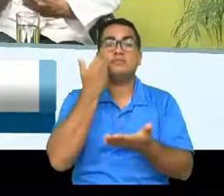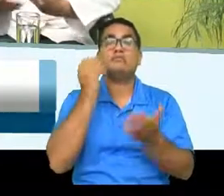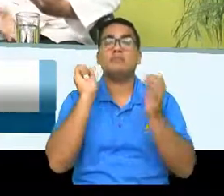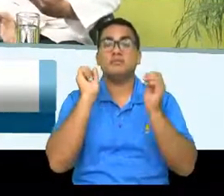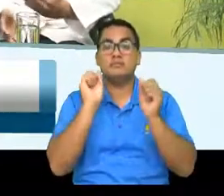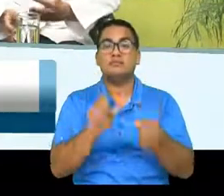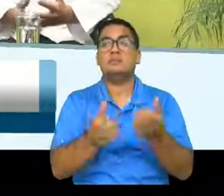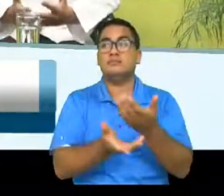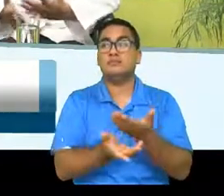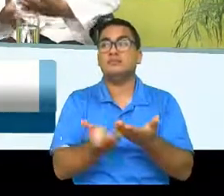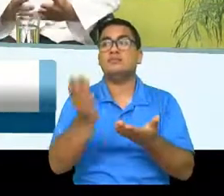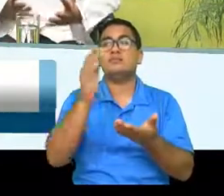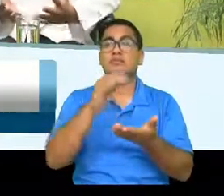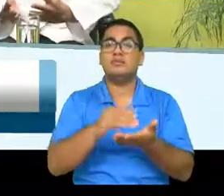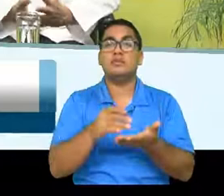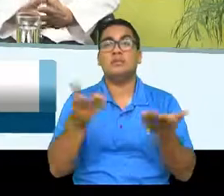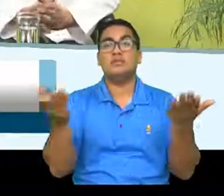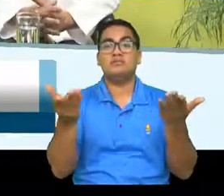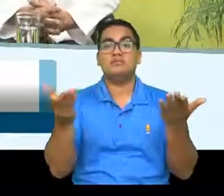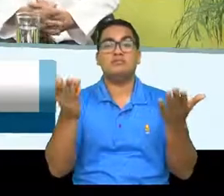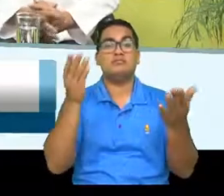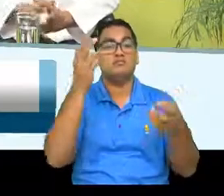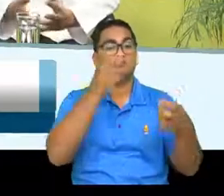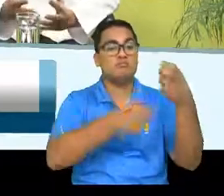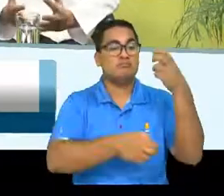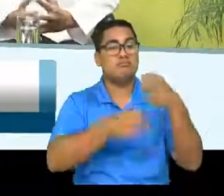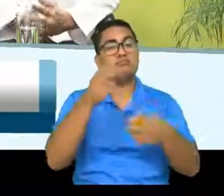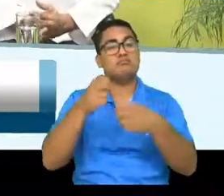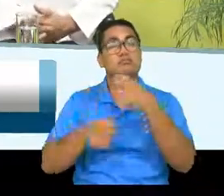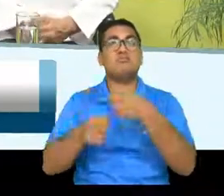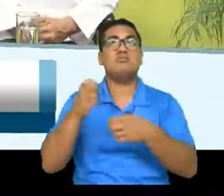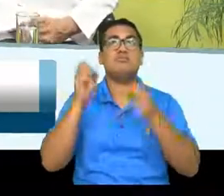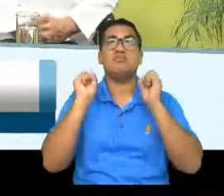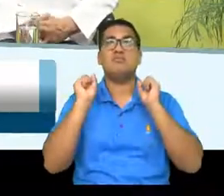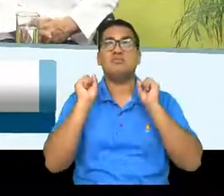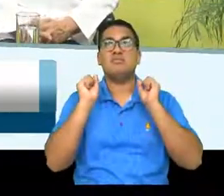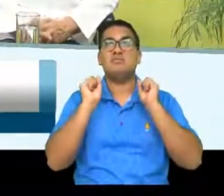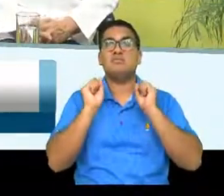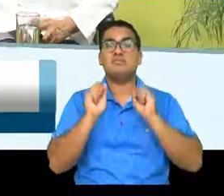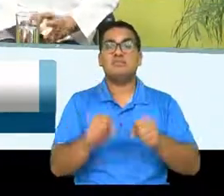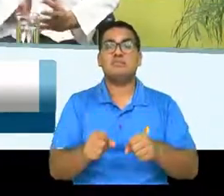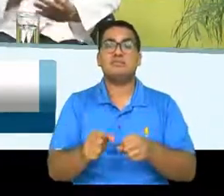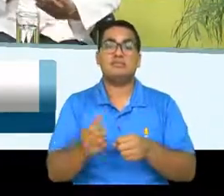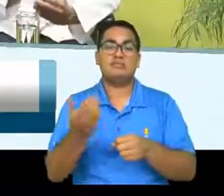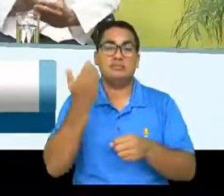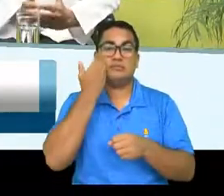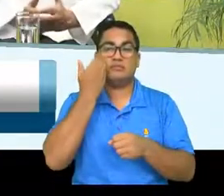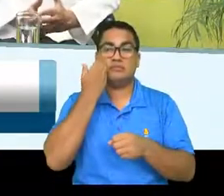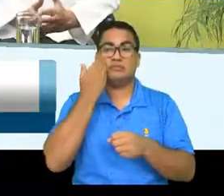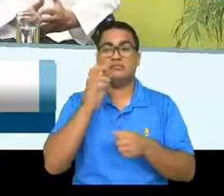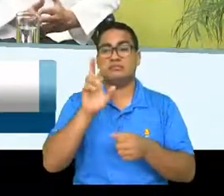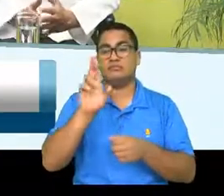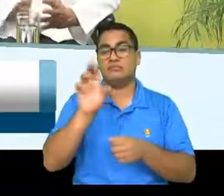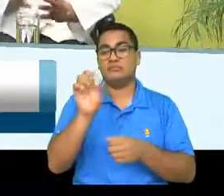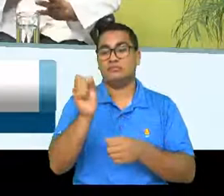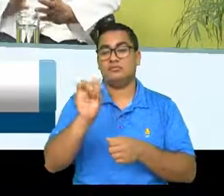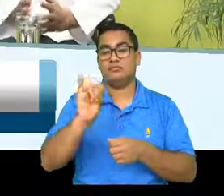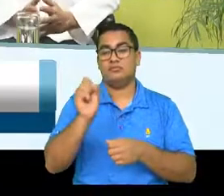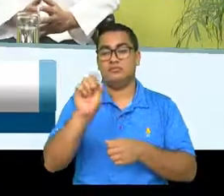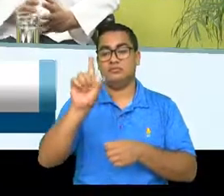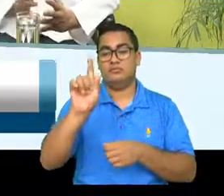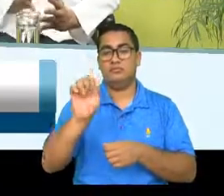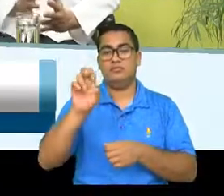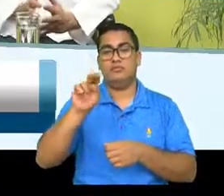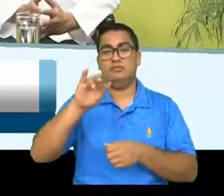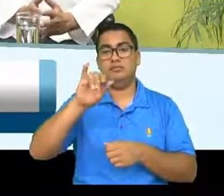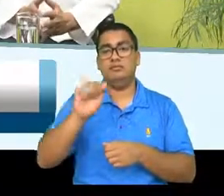medio lo tomás. Entonces son las situaciones en que se puede ir adquiriendo resistencia. Si la población toma